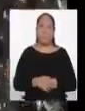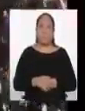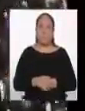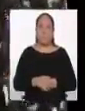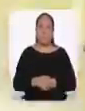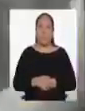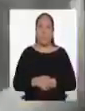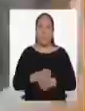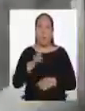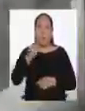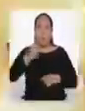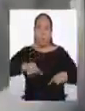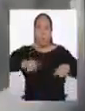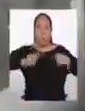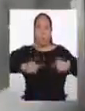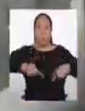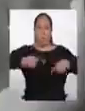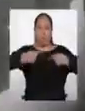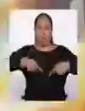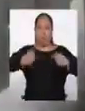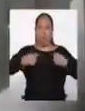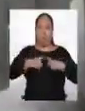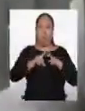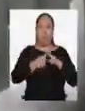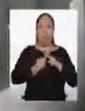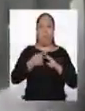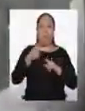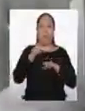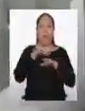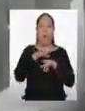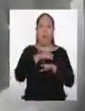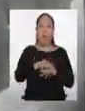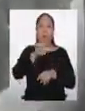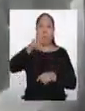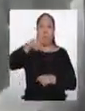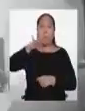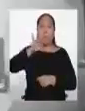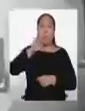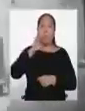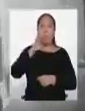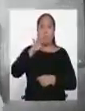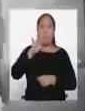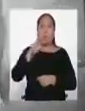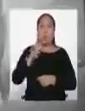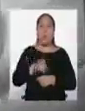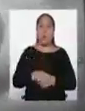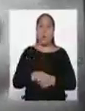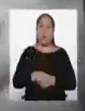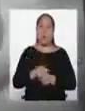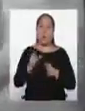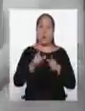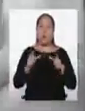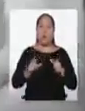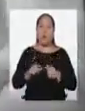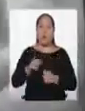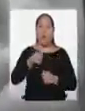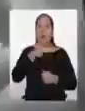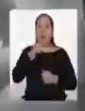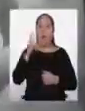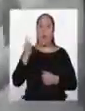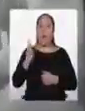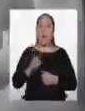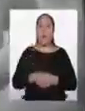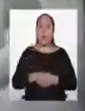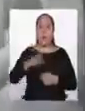Los primeros enfrentamientos se realizaron a inicios de julio de 1941 en los puestos de Aguas Verdes, La